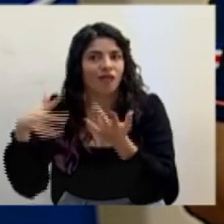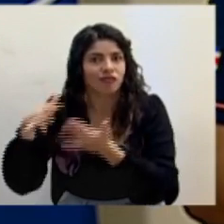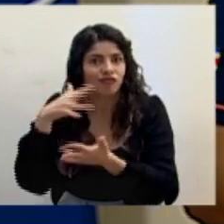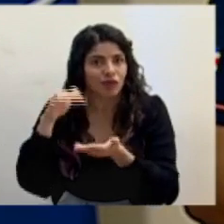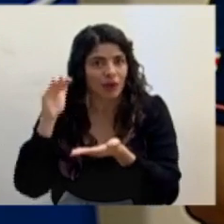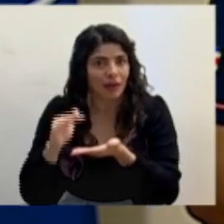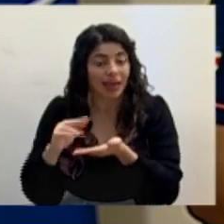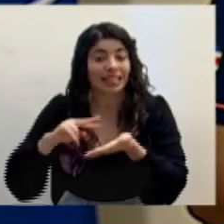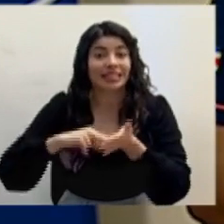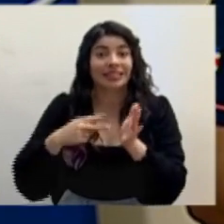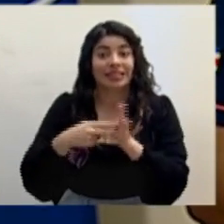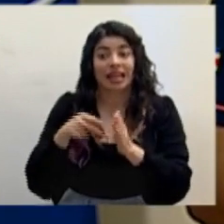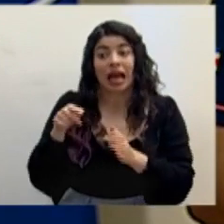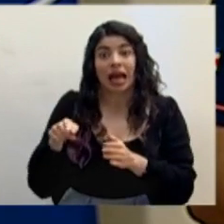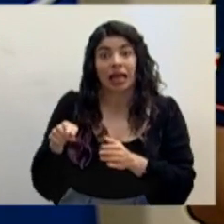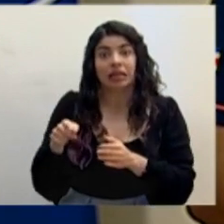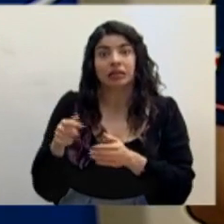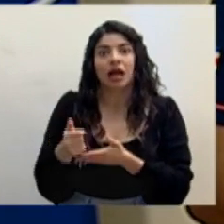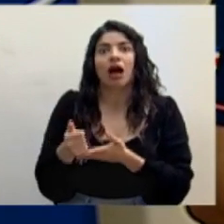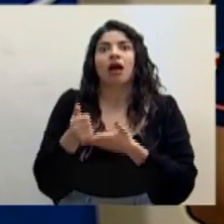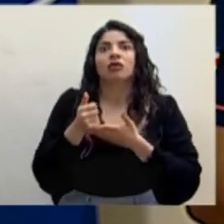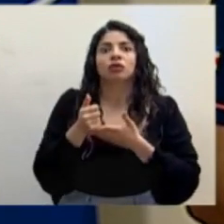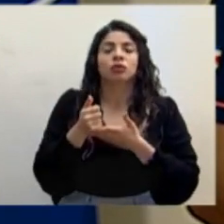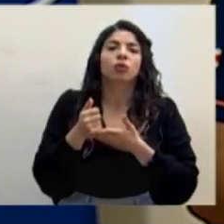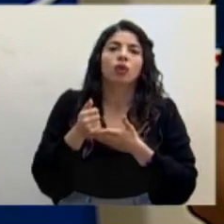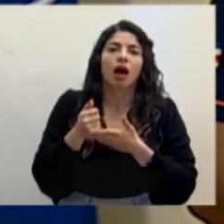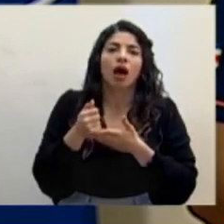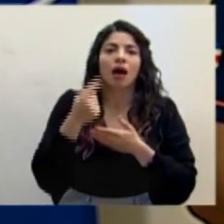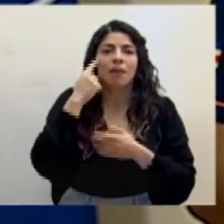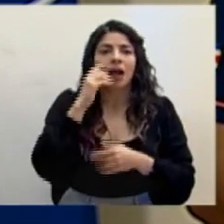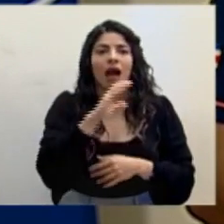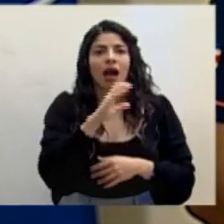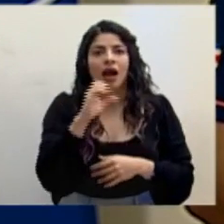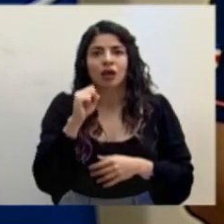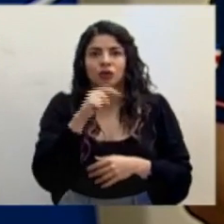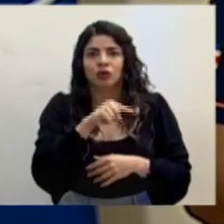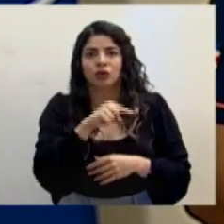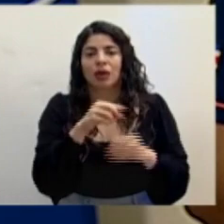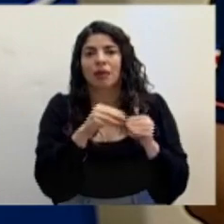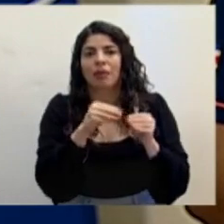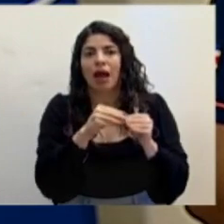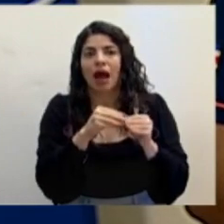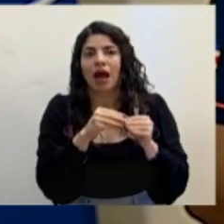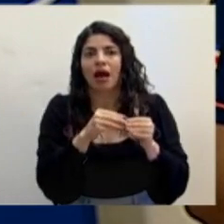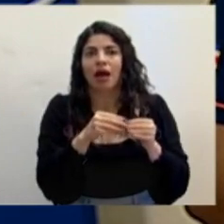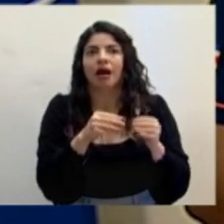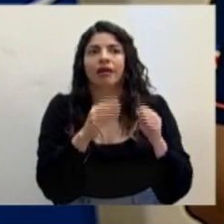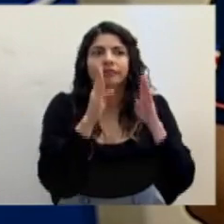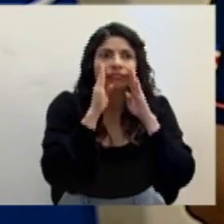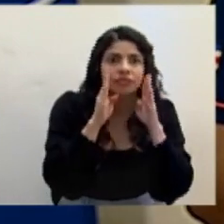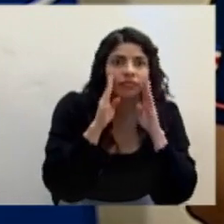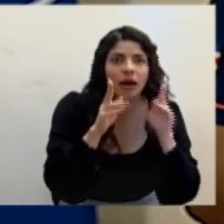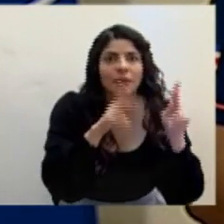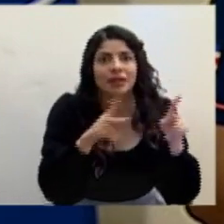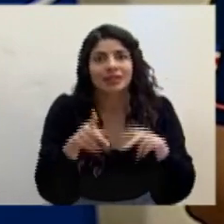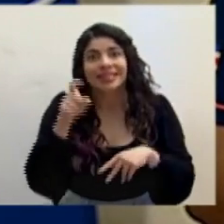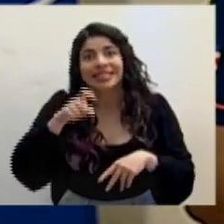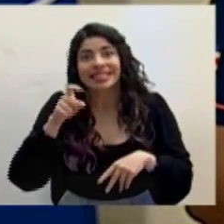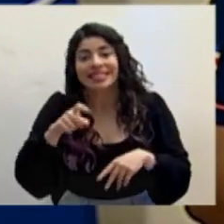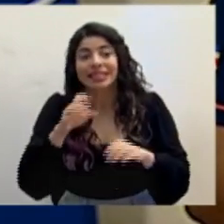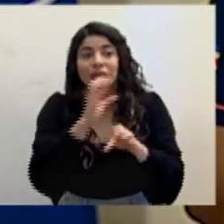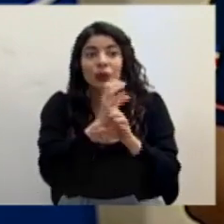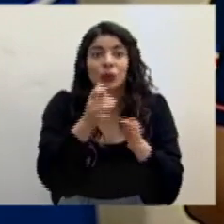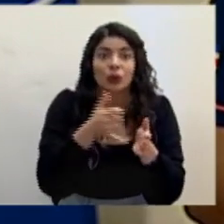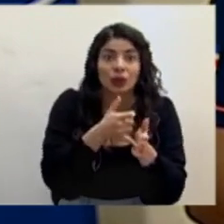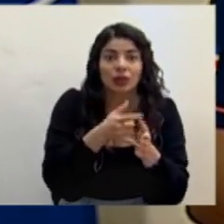haya postergado y que tengamos más holgura en la Caja Costarricense de Seguro Social para la atención de las personas que requieren una unidad